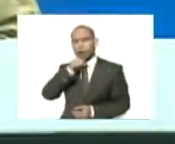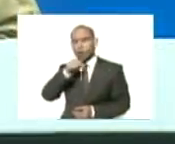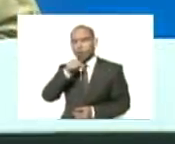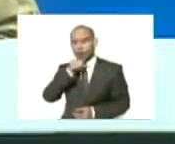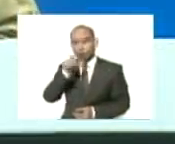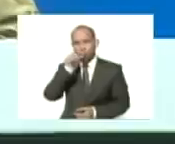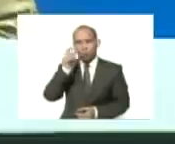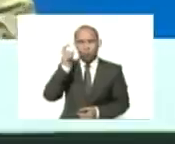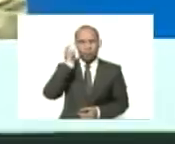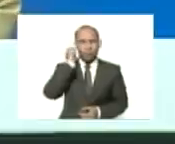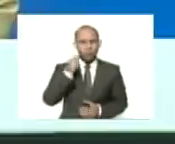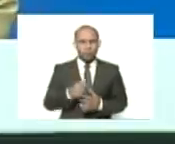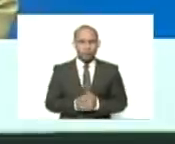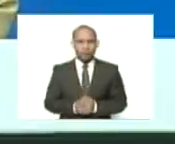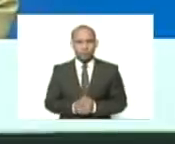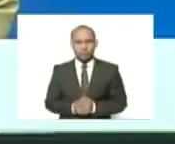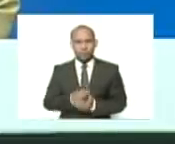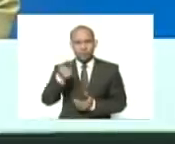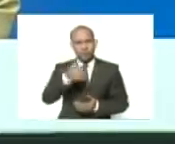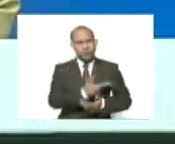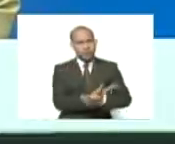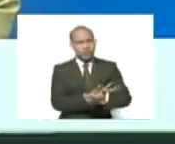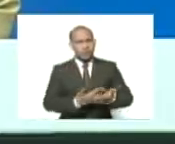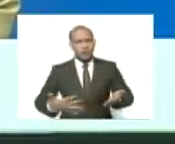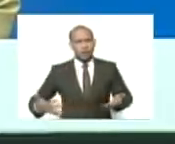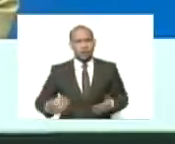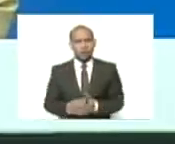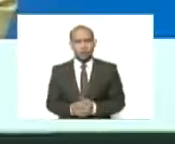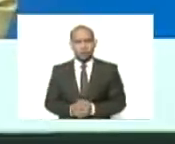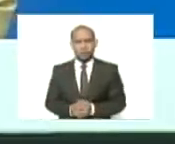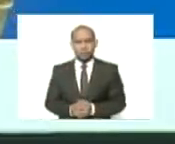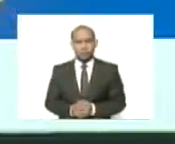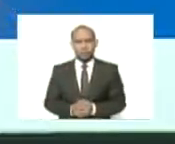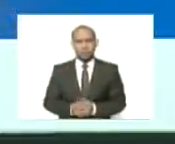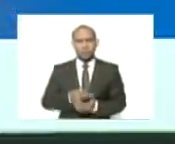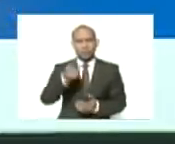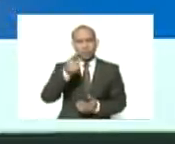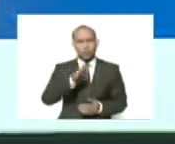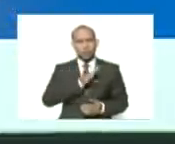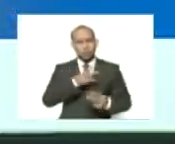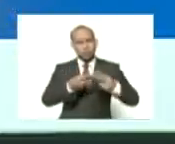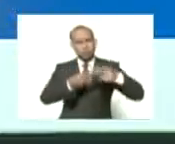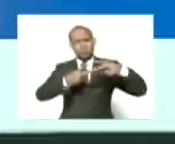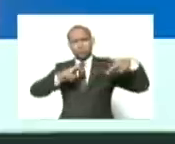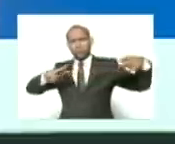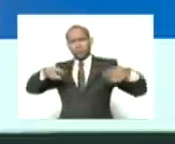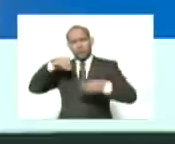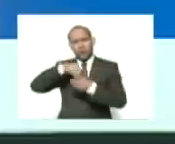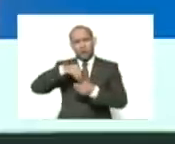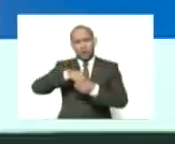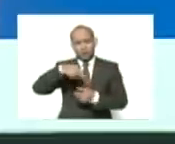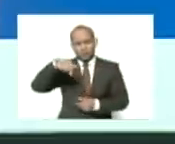abuelas. Esa sangre, esos genes corren aquí,